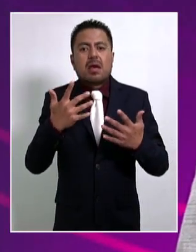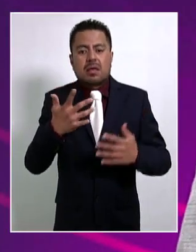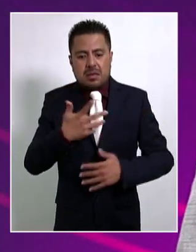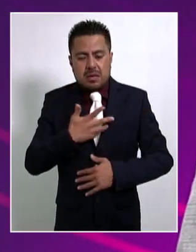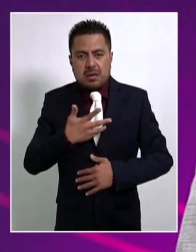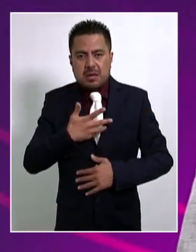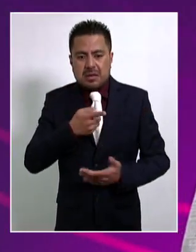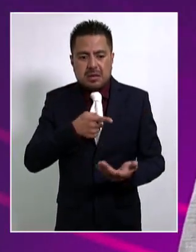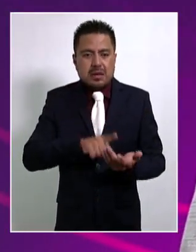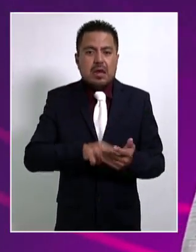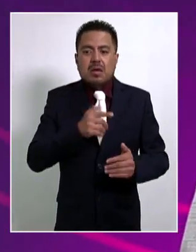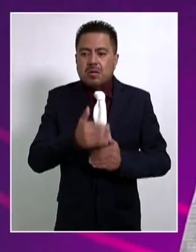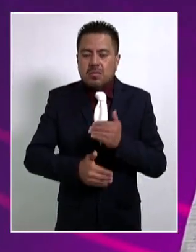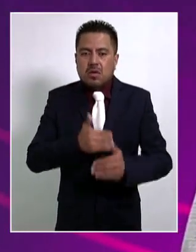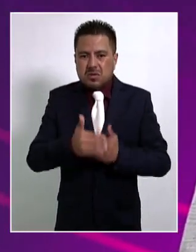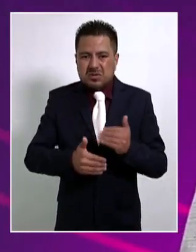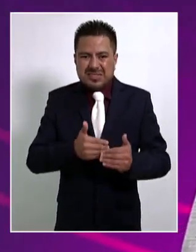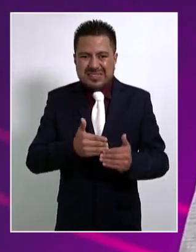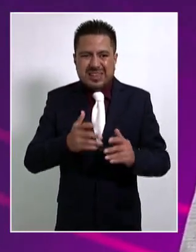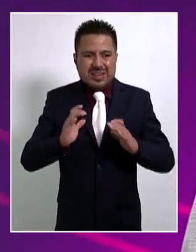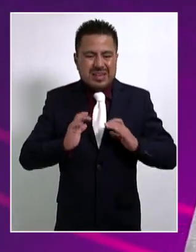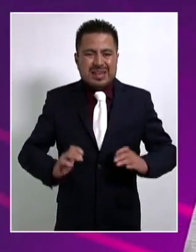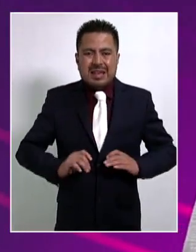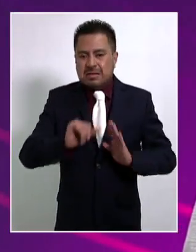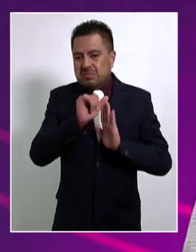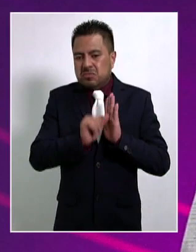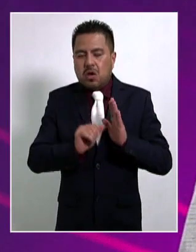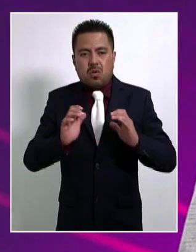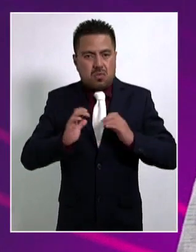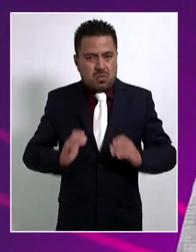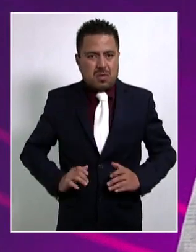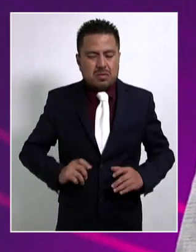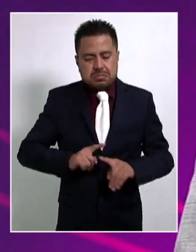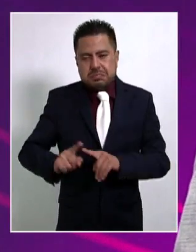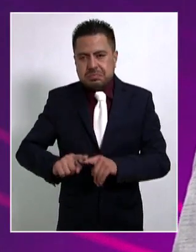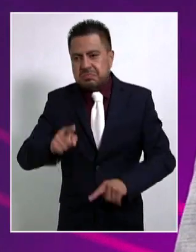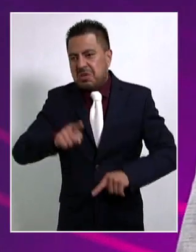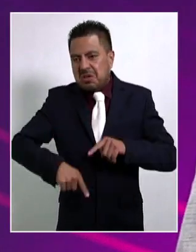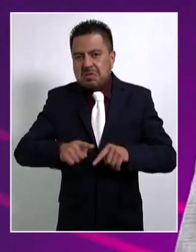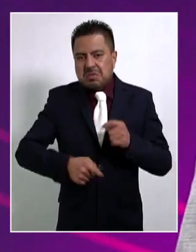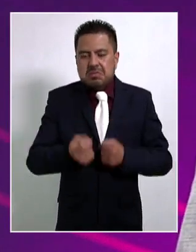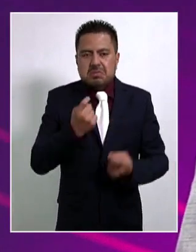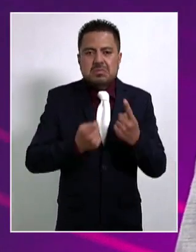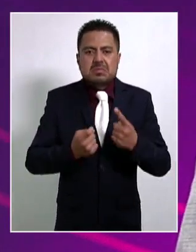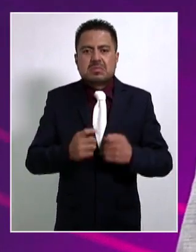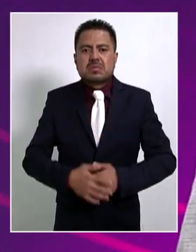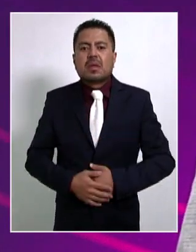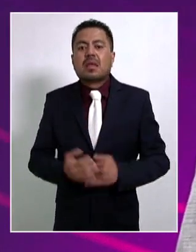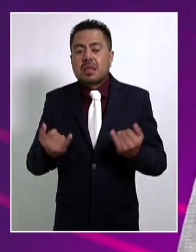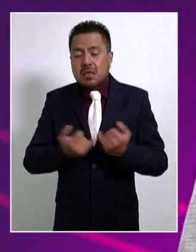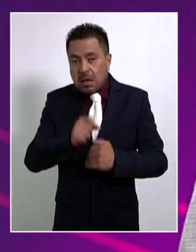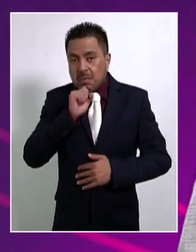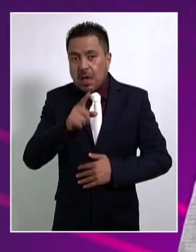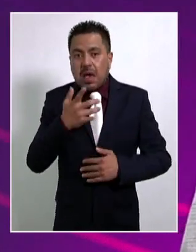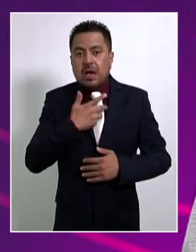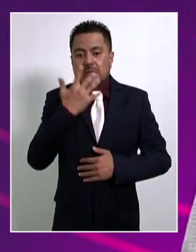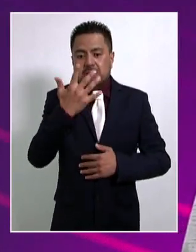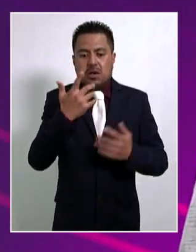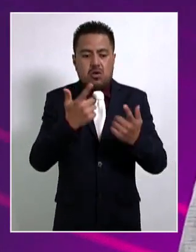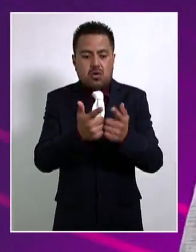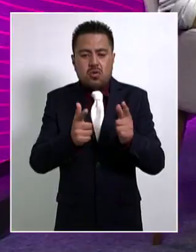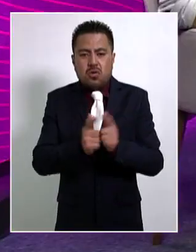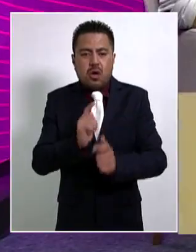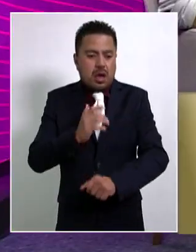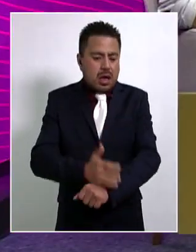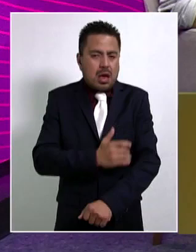tener procesos hormonales o quirúrgicos en su cuerpo. También hay 5 grupos de